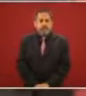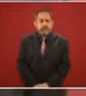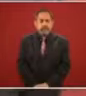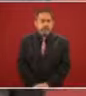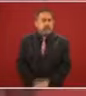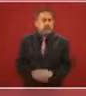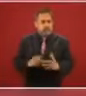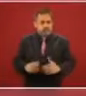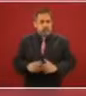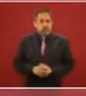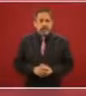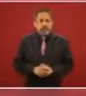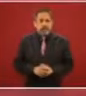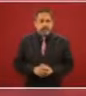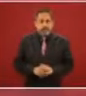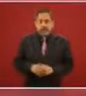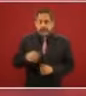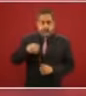nosotros estamos